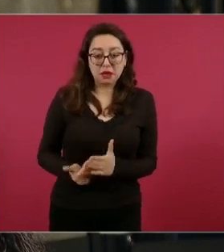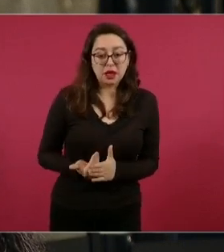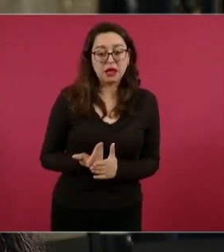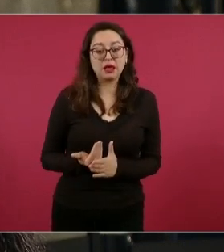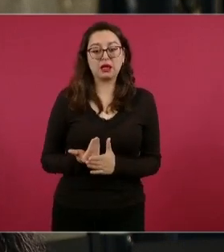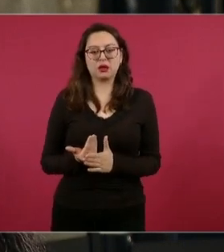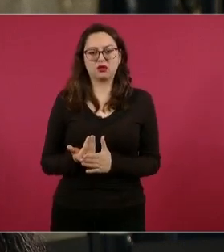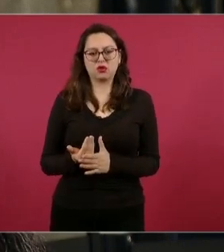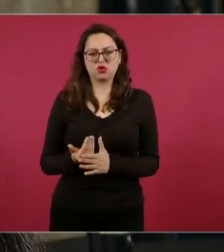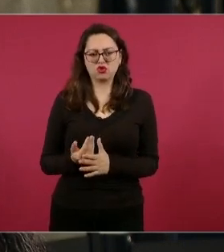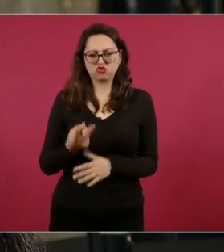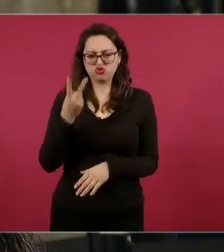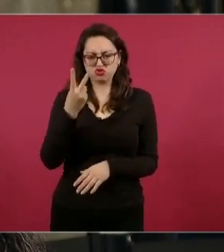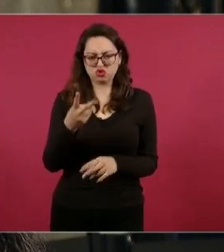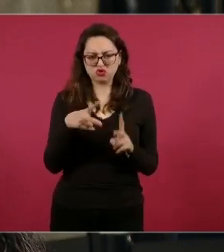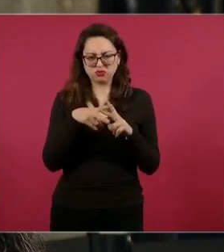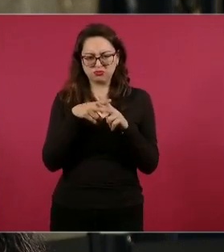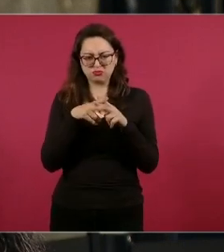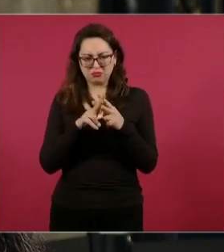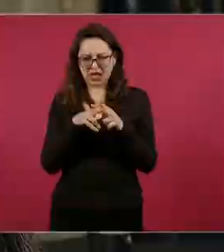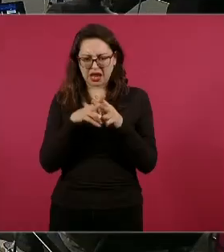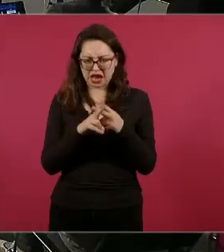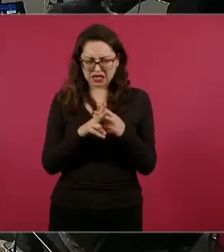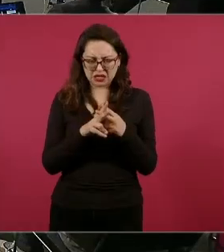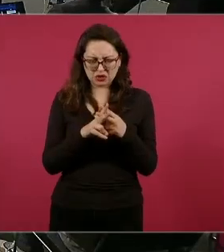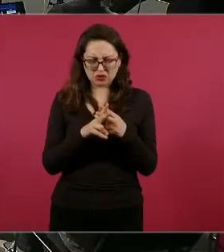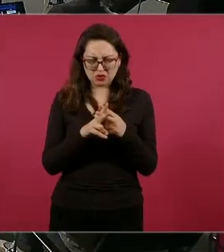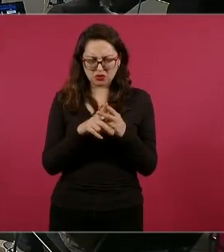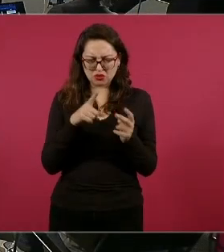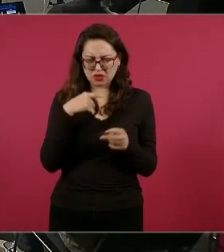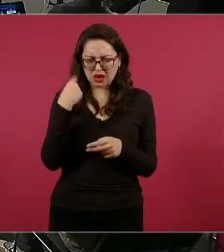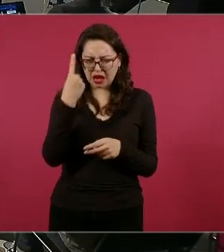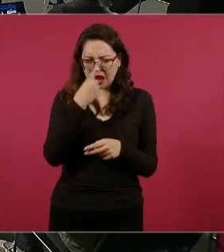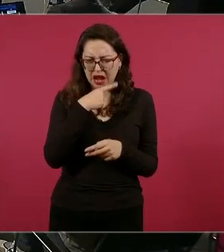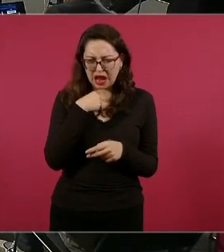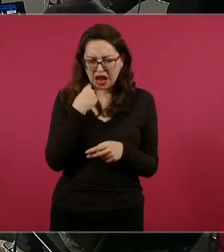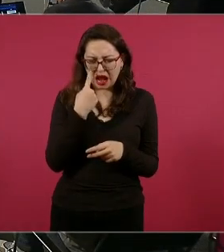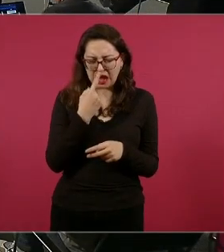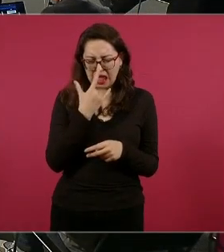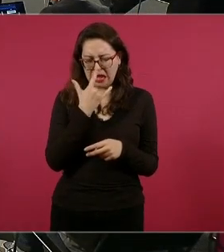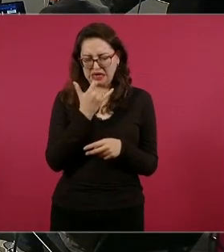2 mecánicos muy parecidos a Mario Aburto,